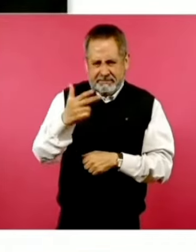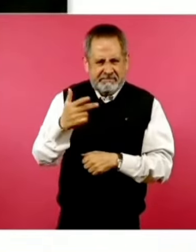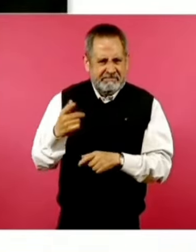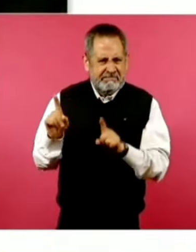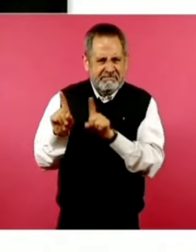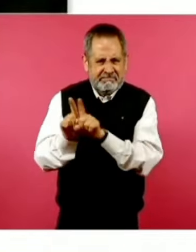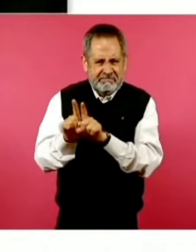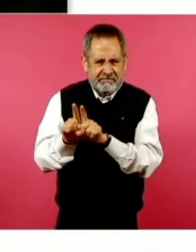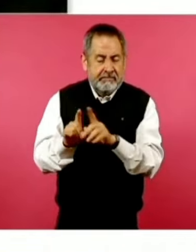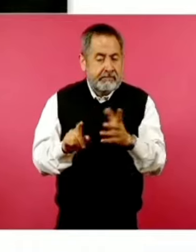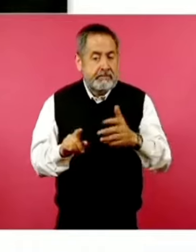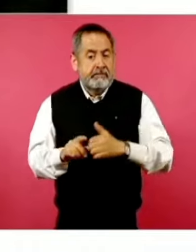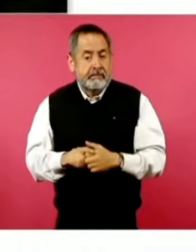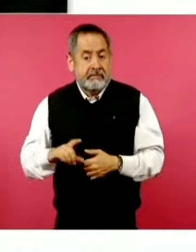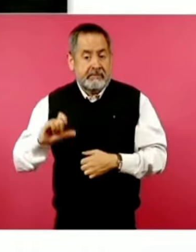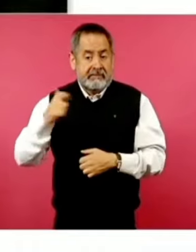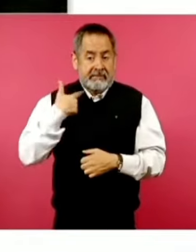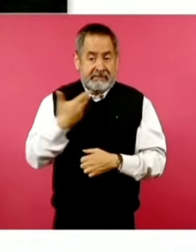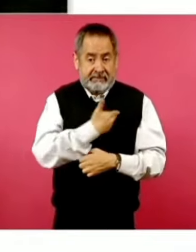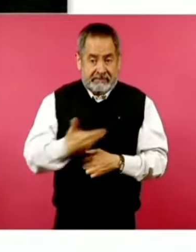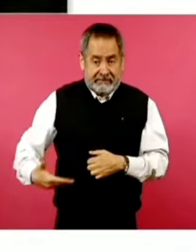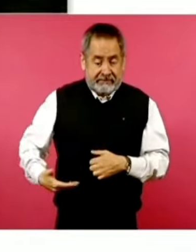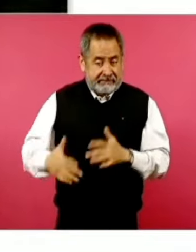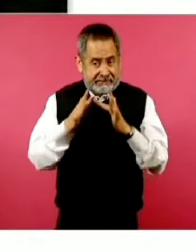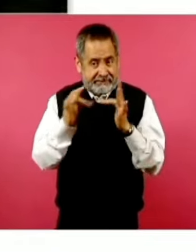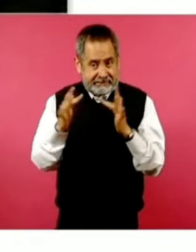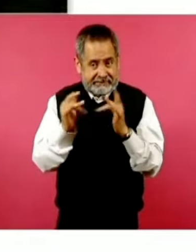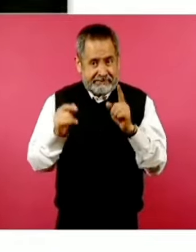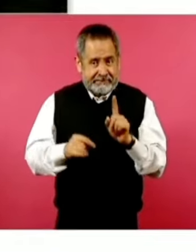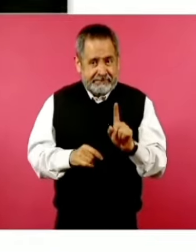Un expresidente de Francia,